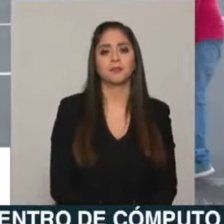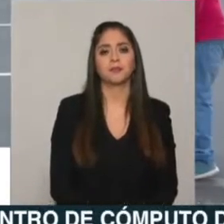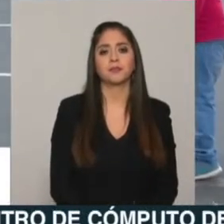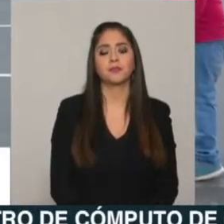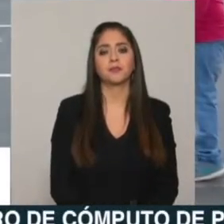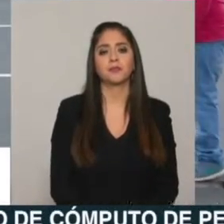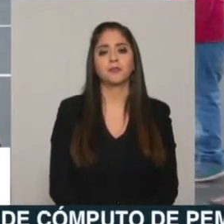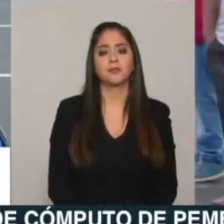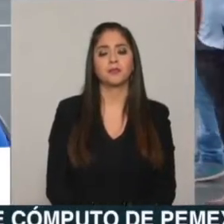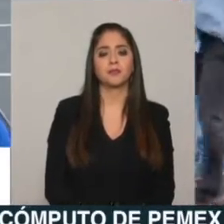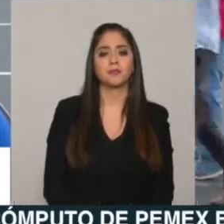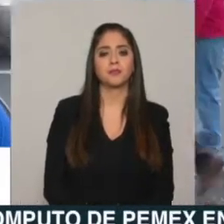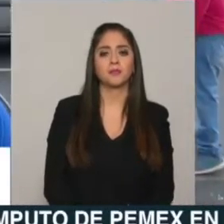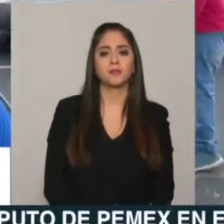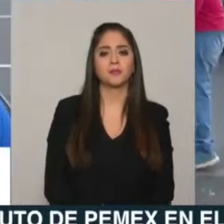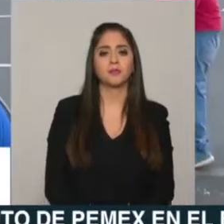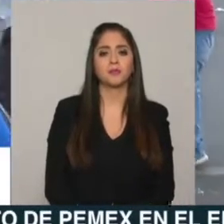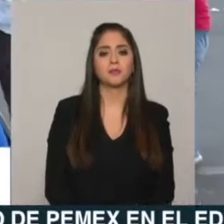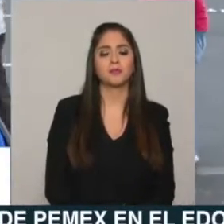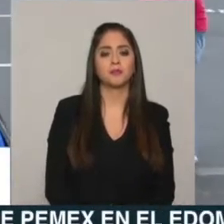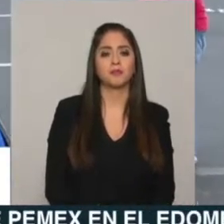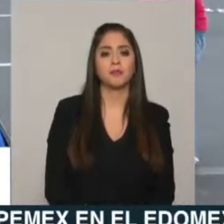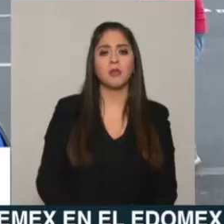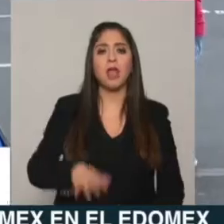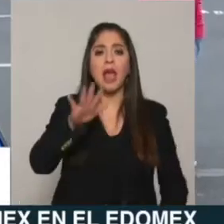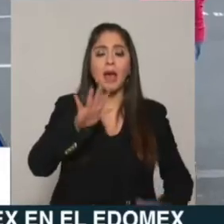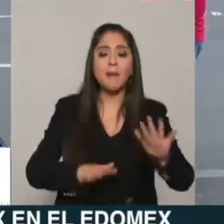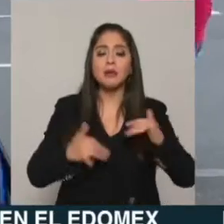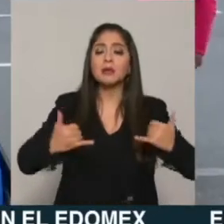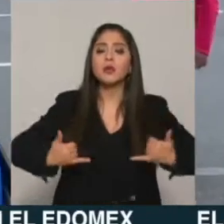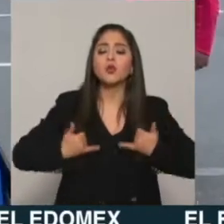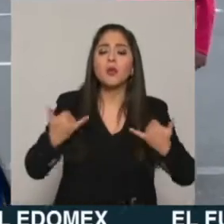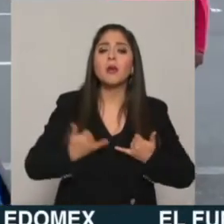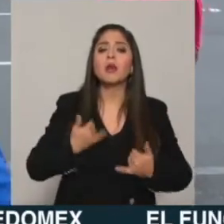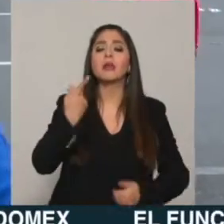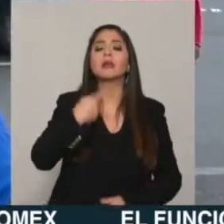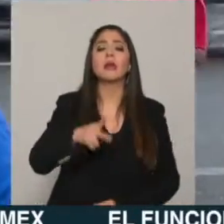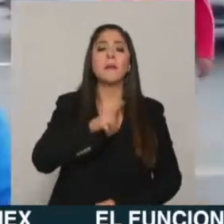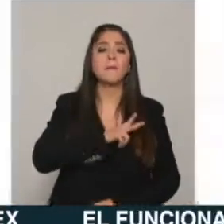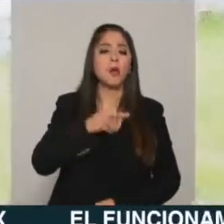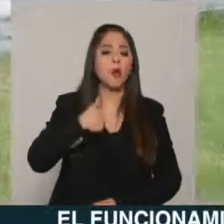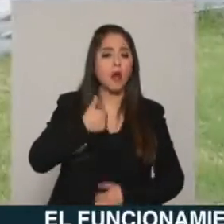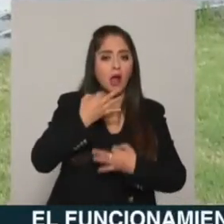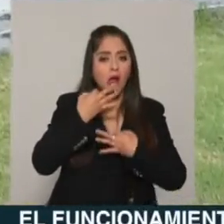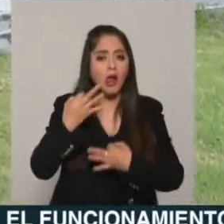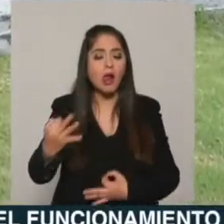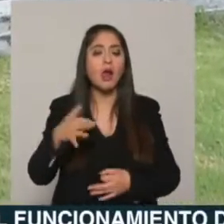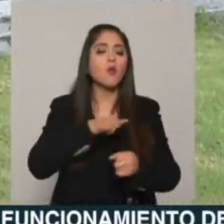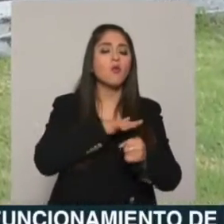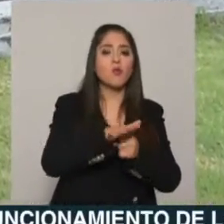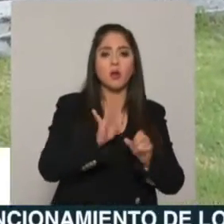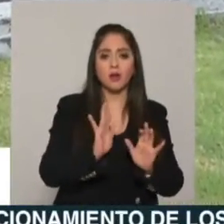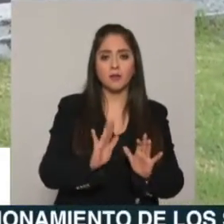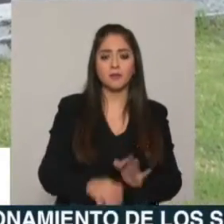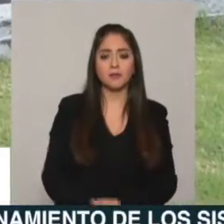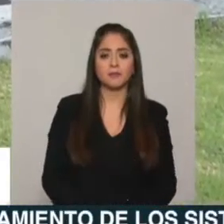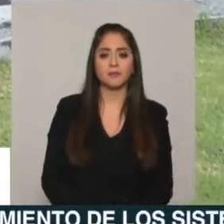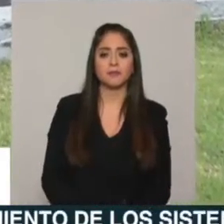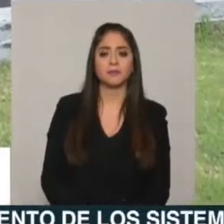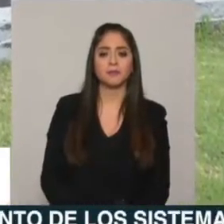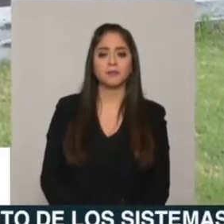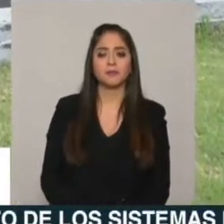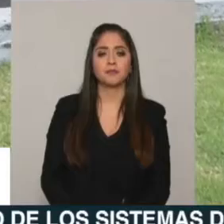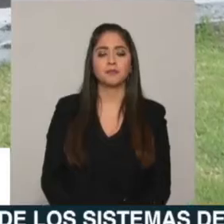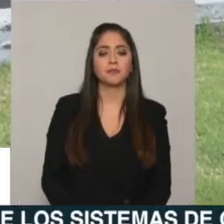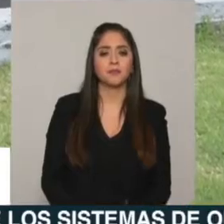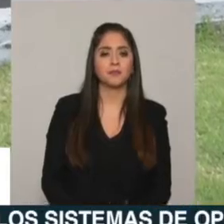los muchachos, pues la verdad, agarran su camino, el camino que ven. Un trabajo social, ¿no? Que tengan